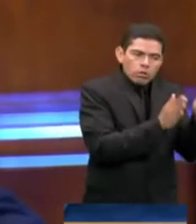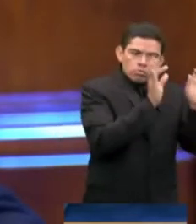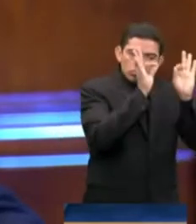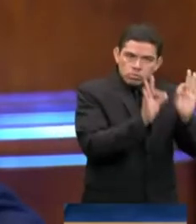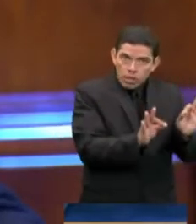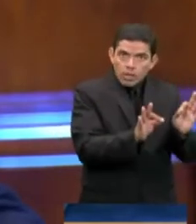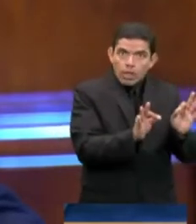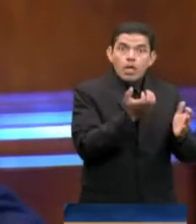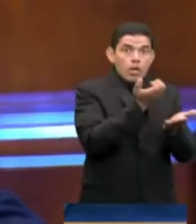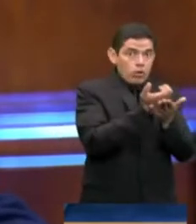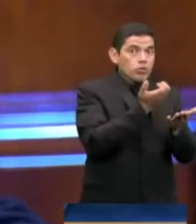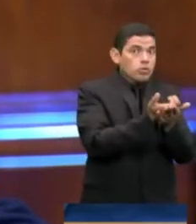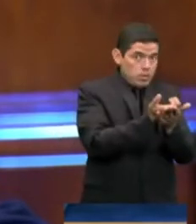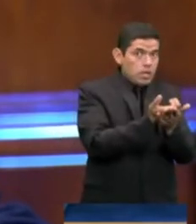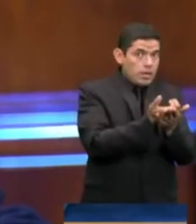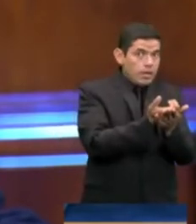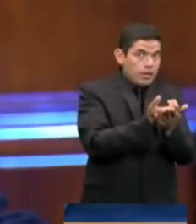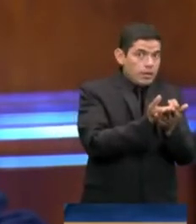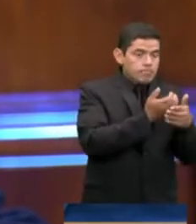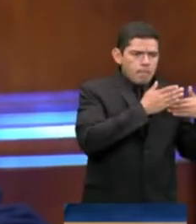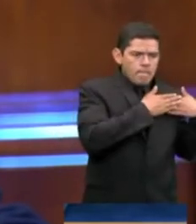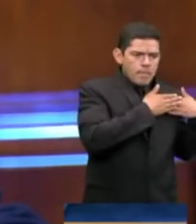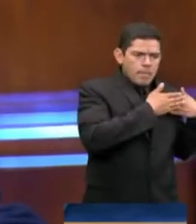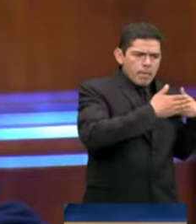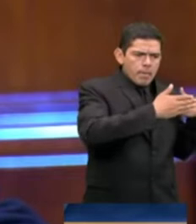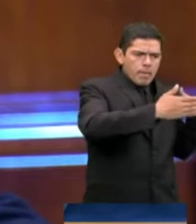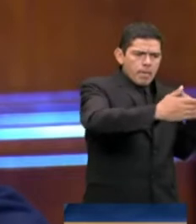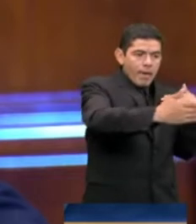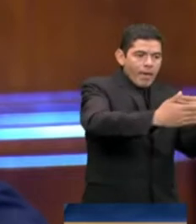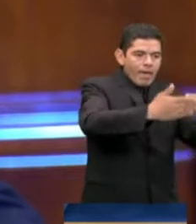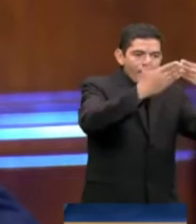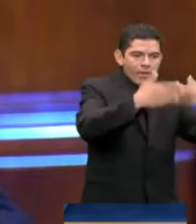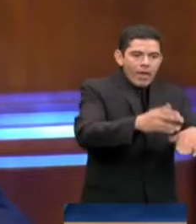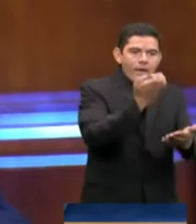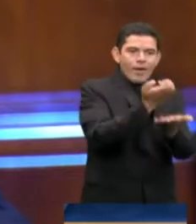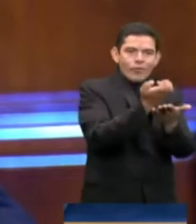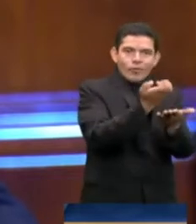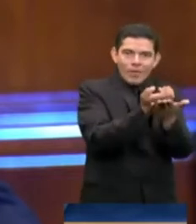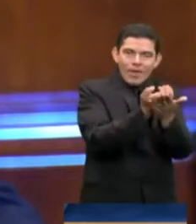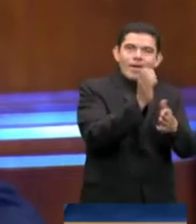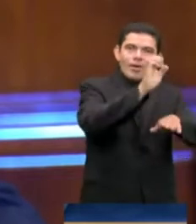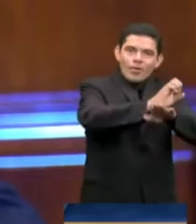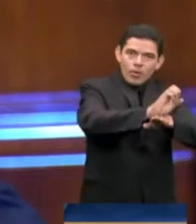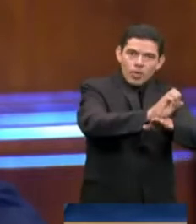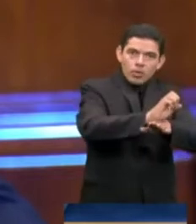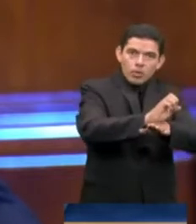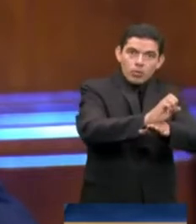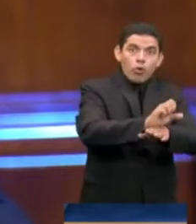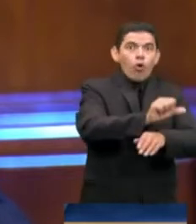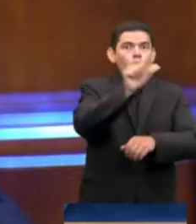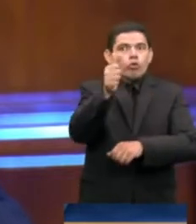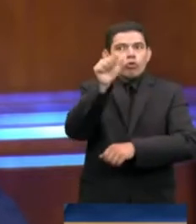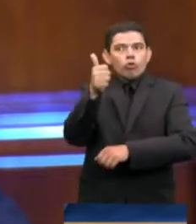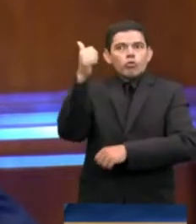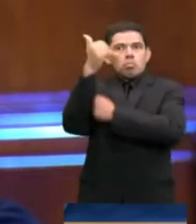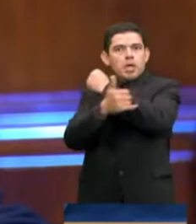en muchísimo menos tiempo del previsto, la economía ecuatoriana ya inspira confianza